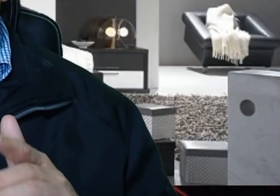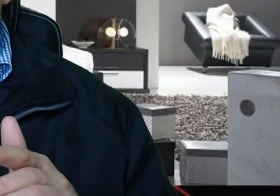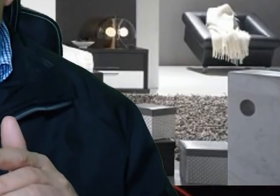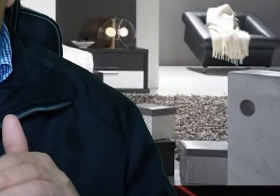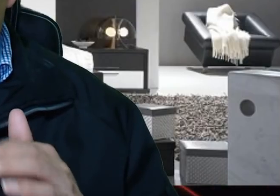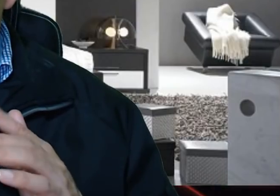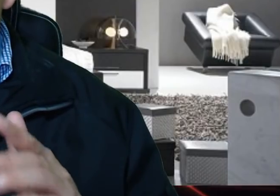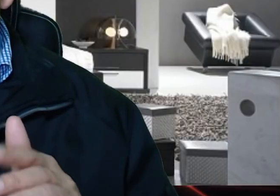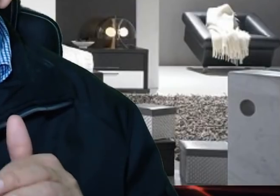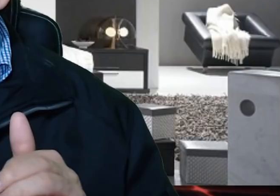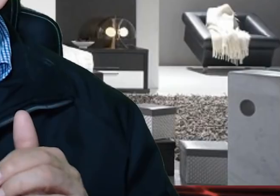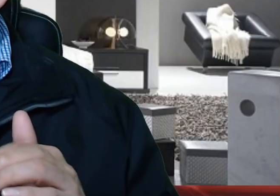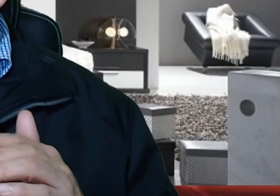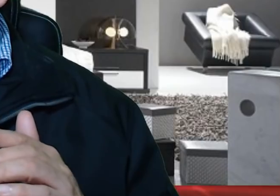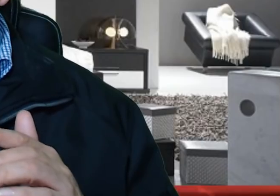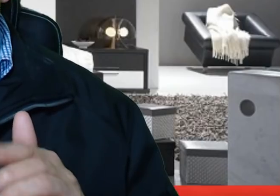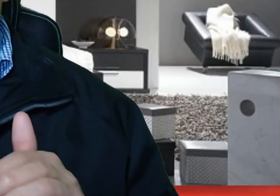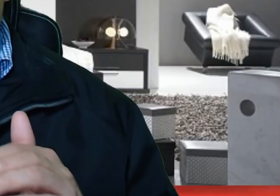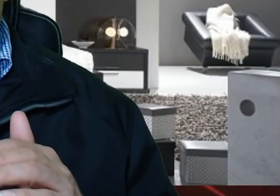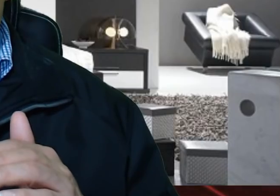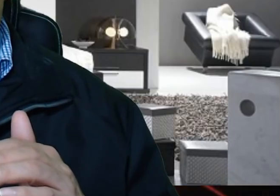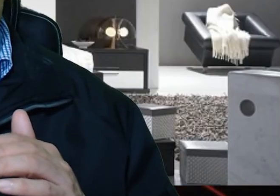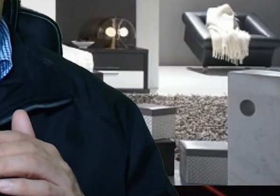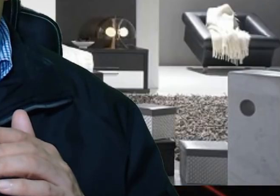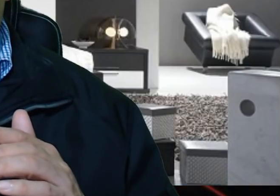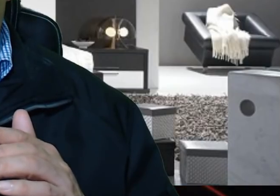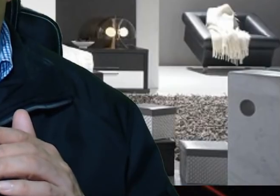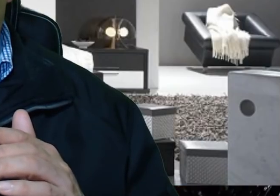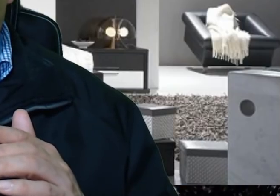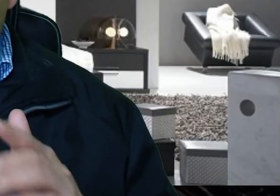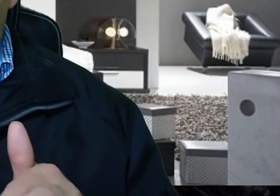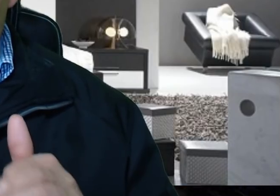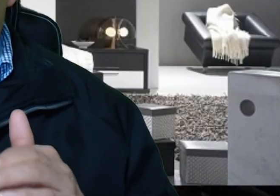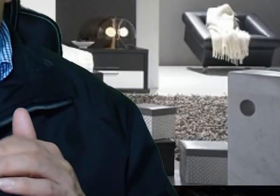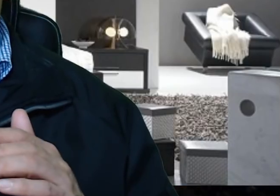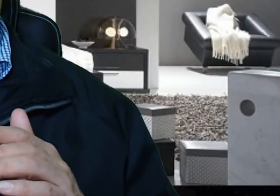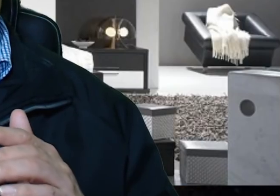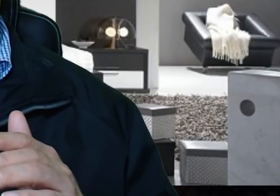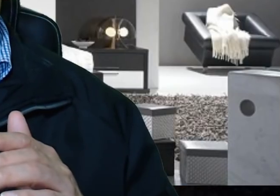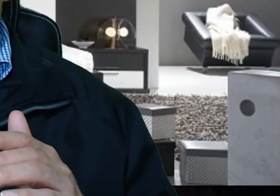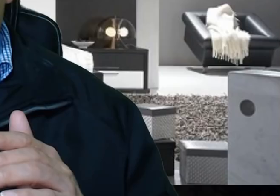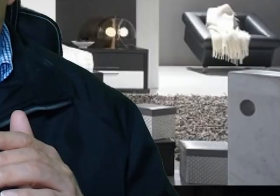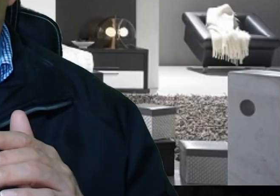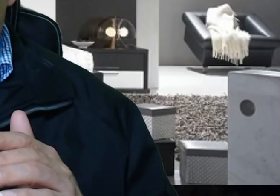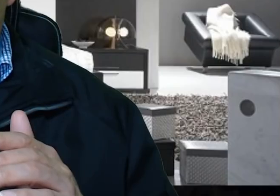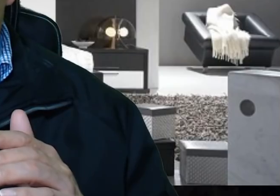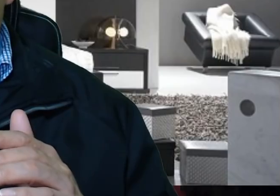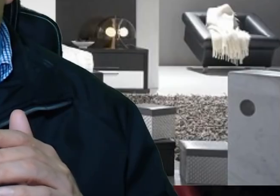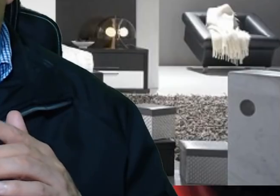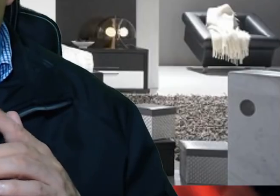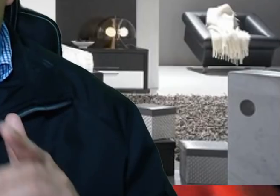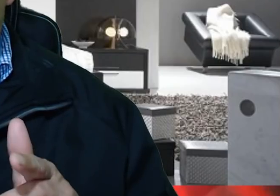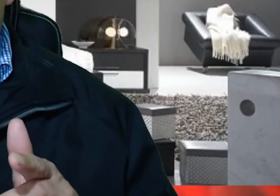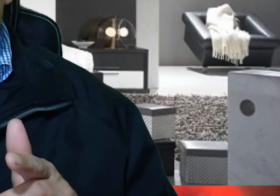López Obrador por el apagón. Vamos a ver qué dijo el presidente, qué le respondió el presidente López Obrador a